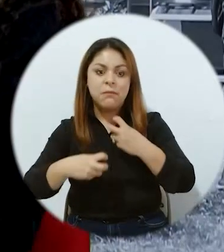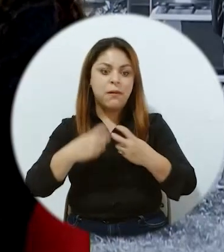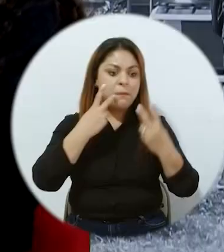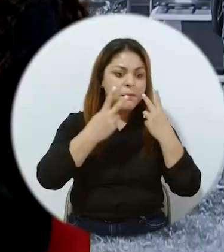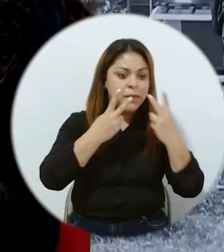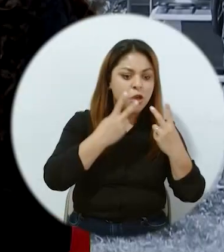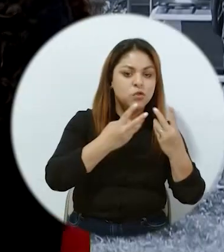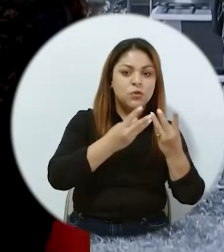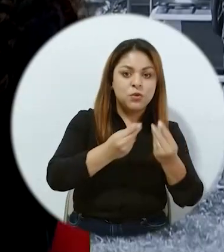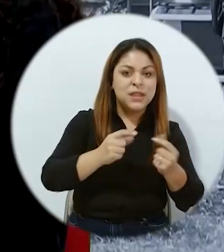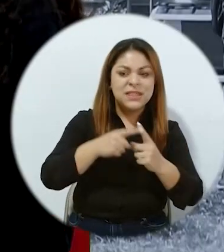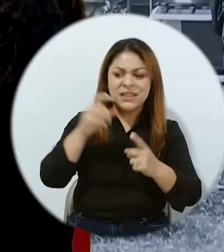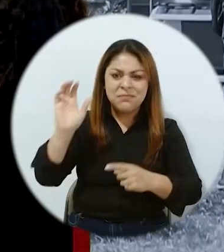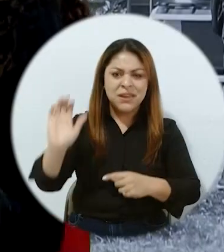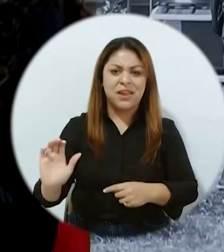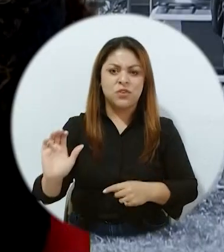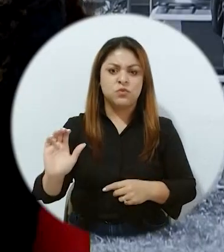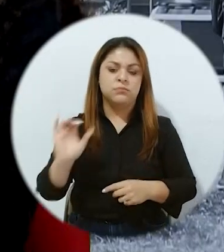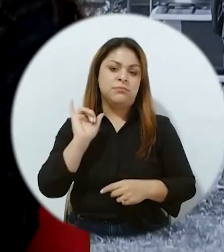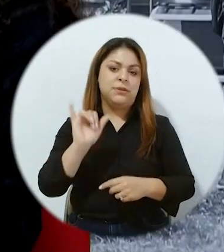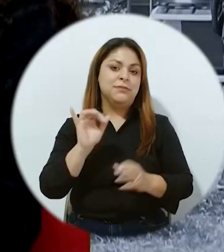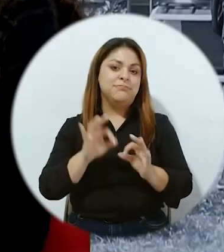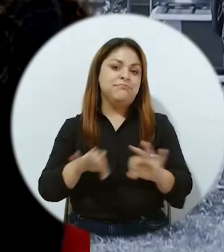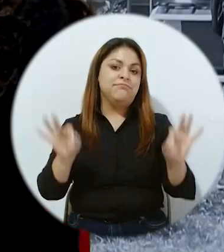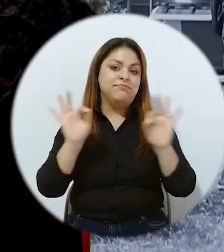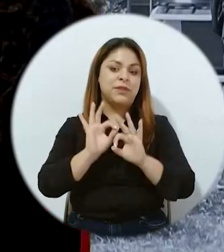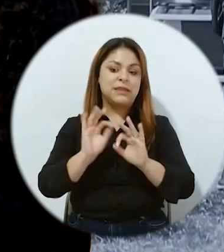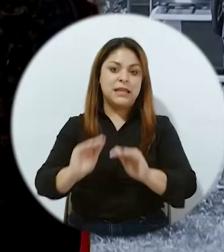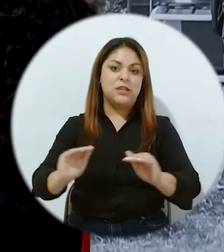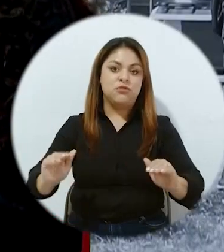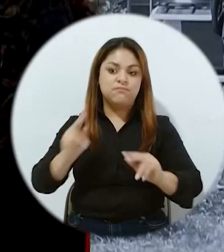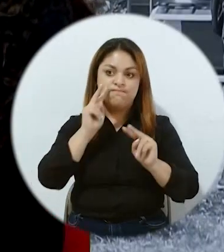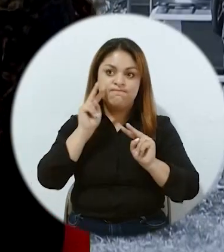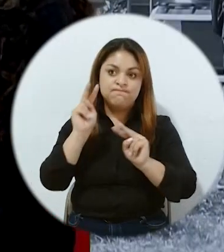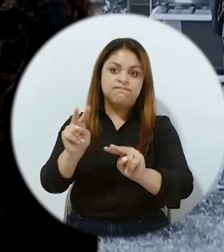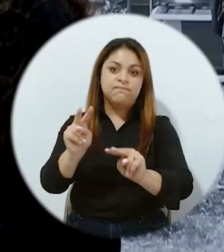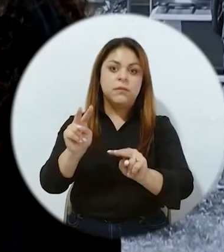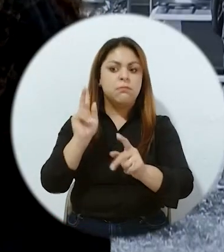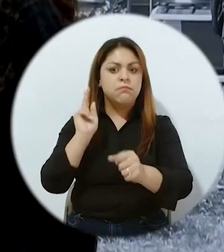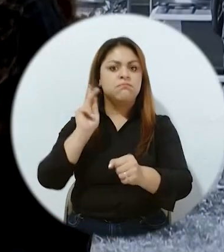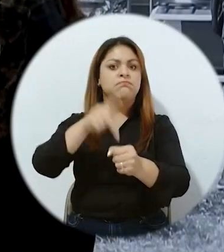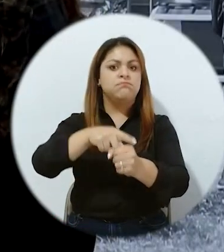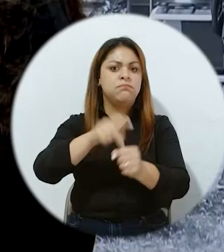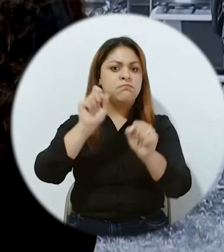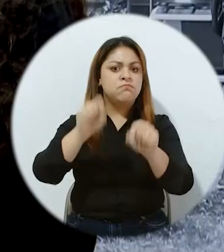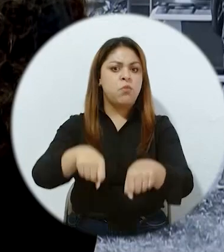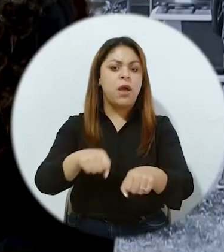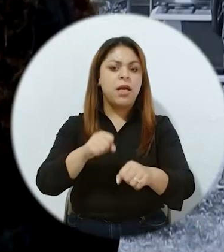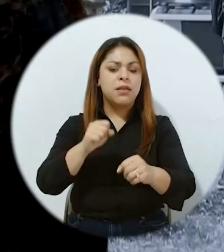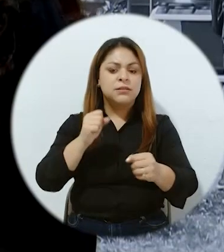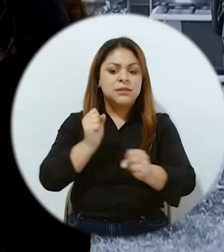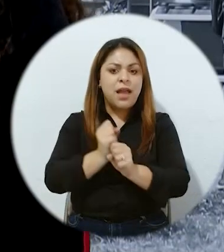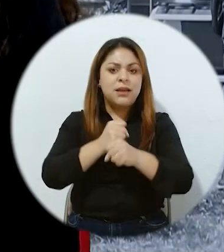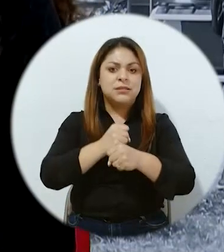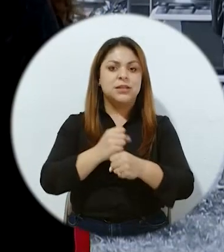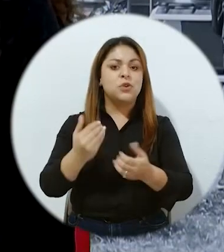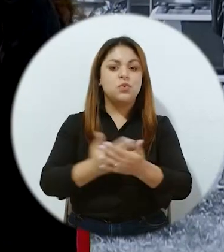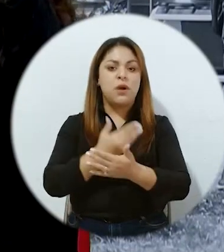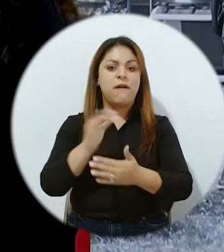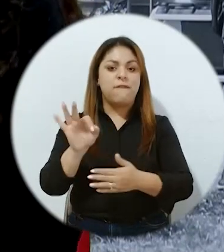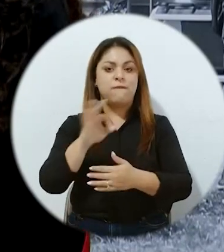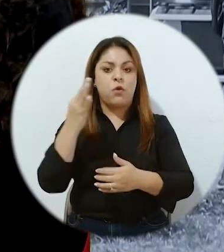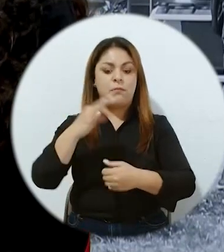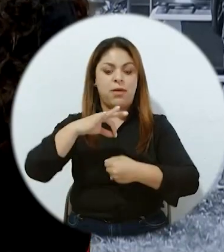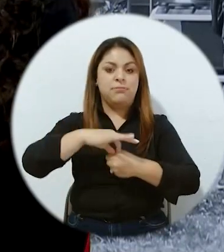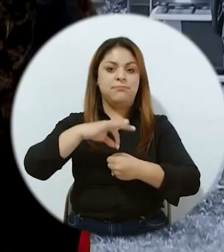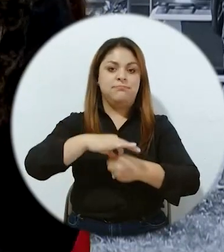estas soluciones desde muy pequeños, y es muy importante eso, ¿verdad?, que ellos lo vayan viendo y vayan siendo partícipes de la creación de esta nueva